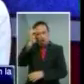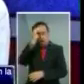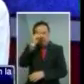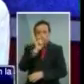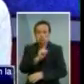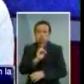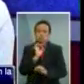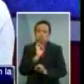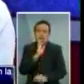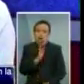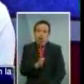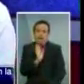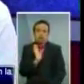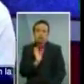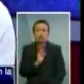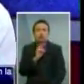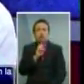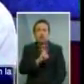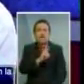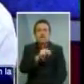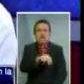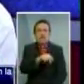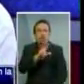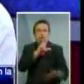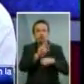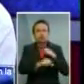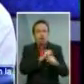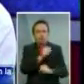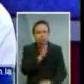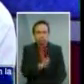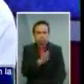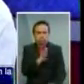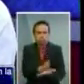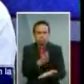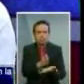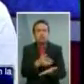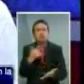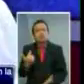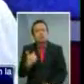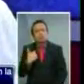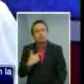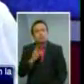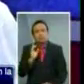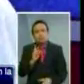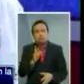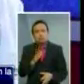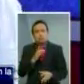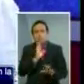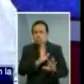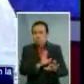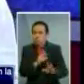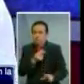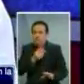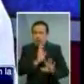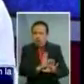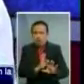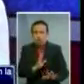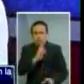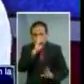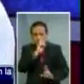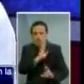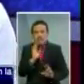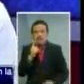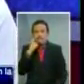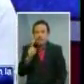Y eso se ha impuesto dentro de Renovación Nacional en estos 8 años. Por lo tanto, a mí me parece absolutamente legítimo que eso ocurra. Y también es legítimo que haya personas